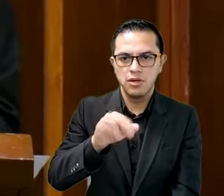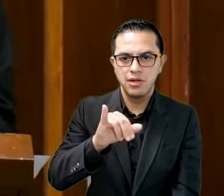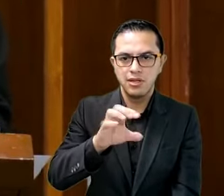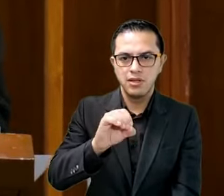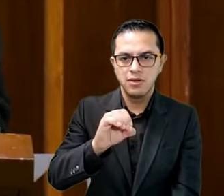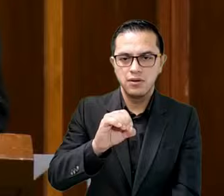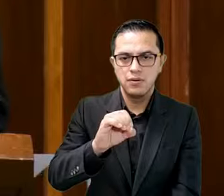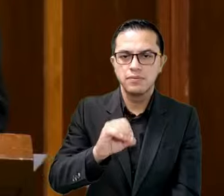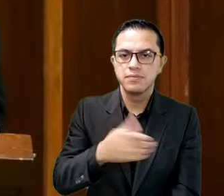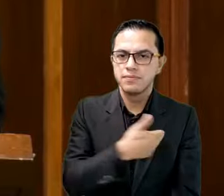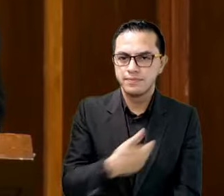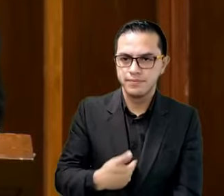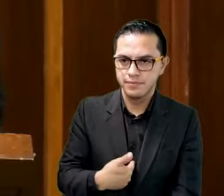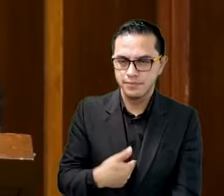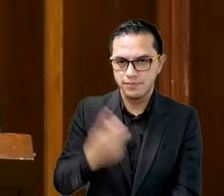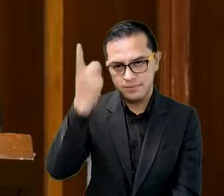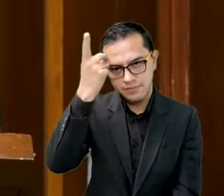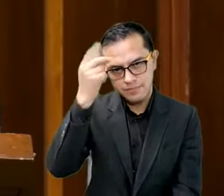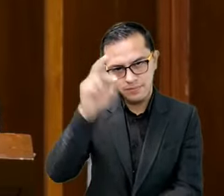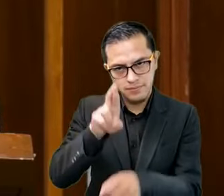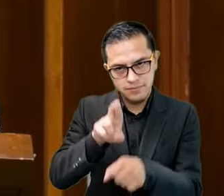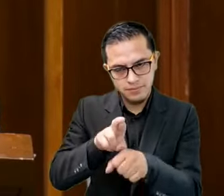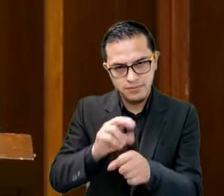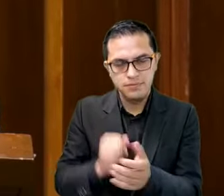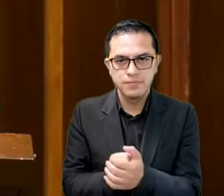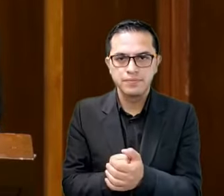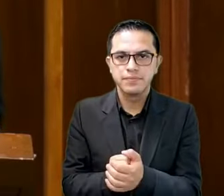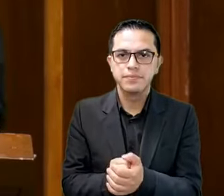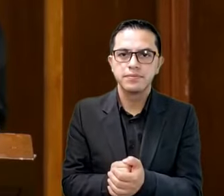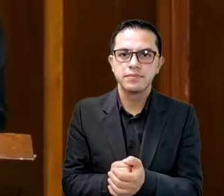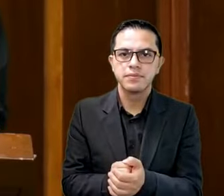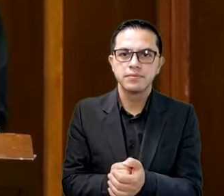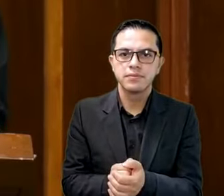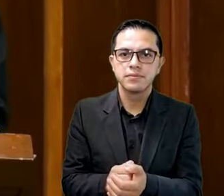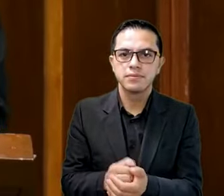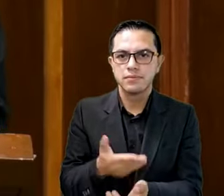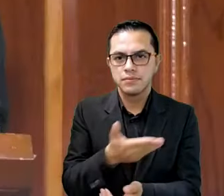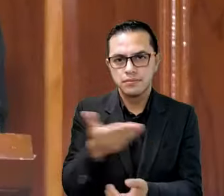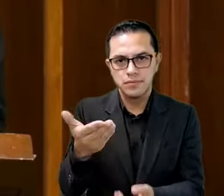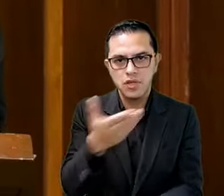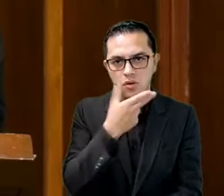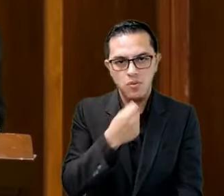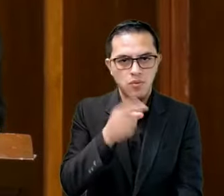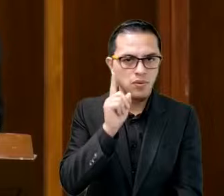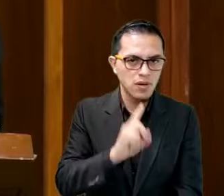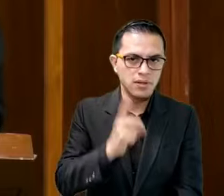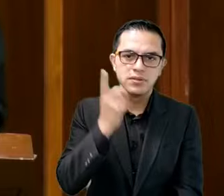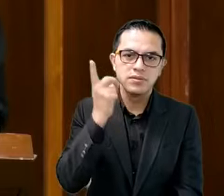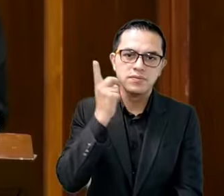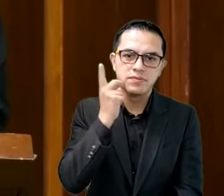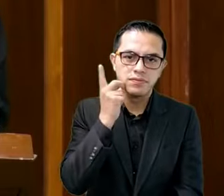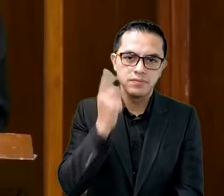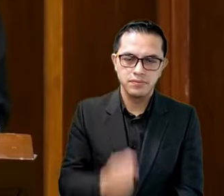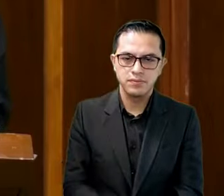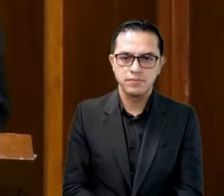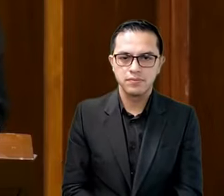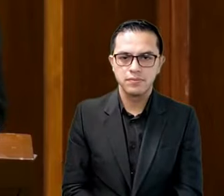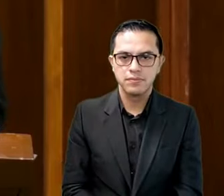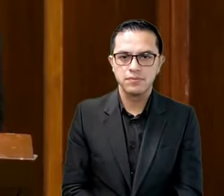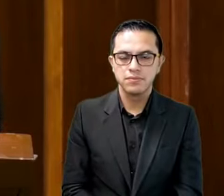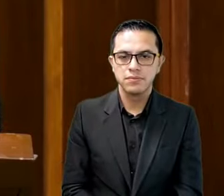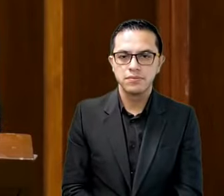permiso de la directiva honorables diputadas diputados diput